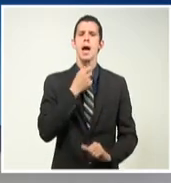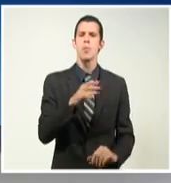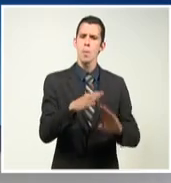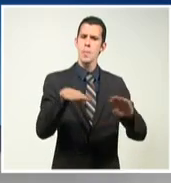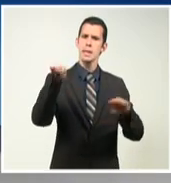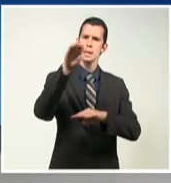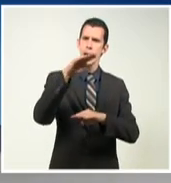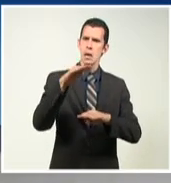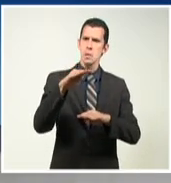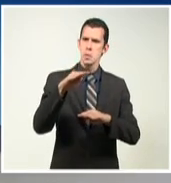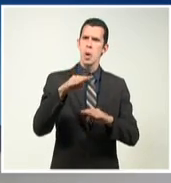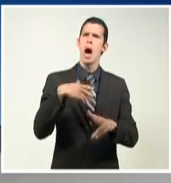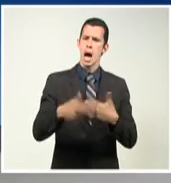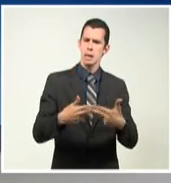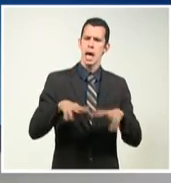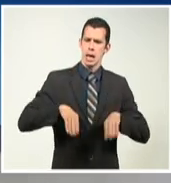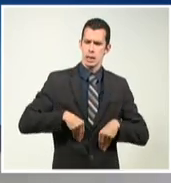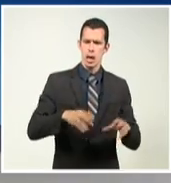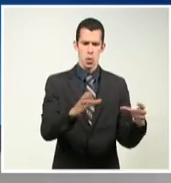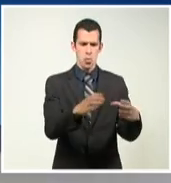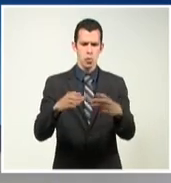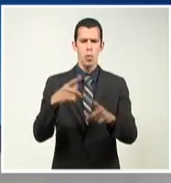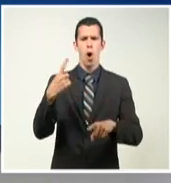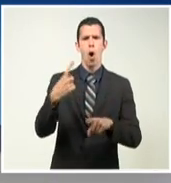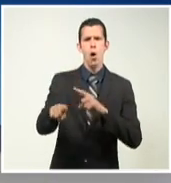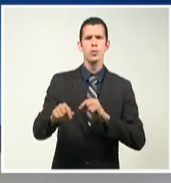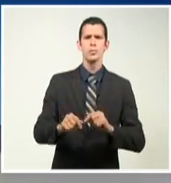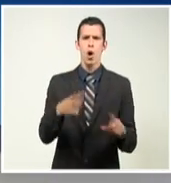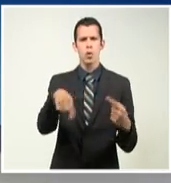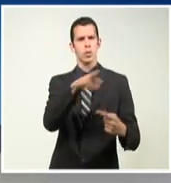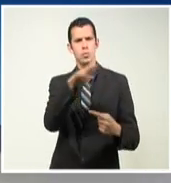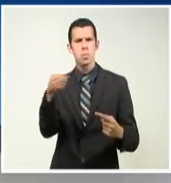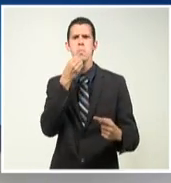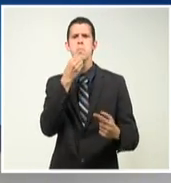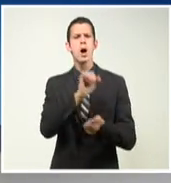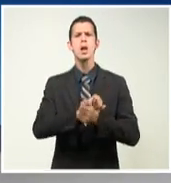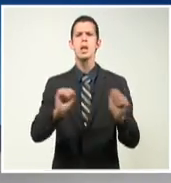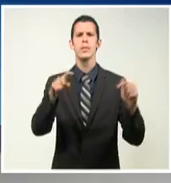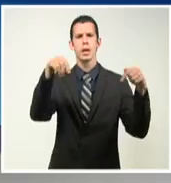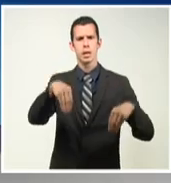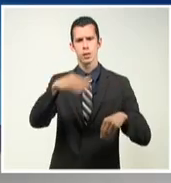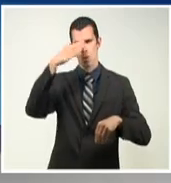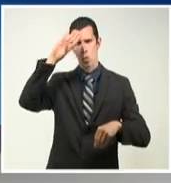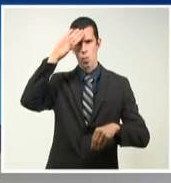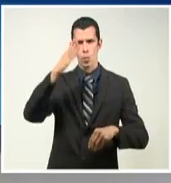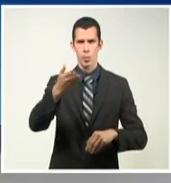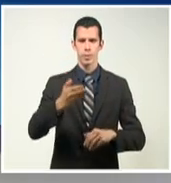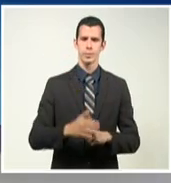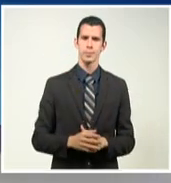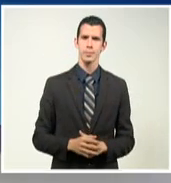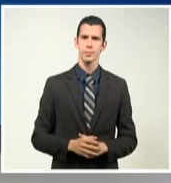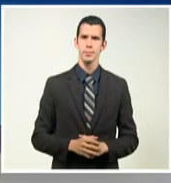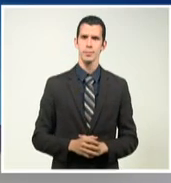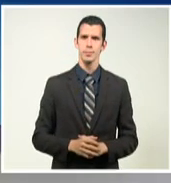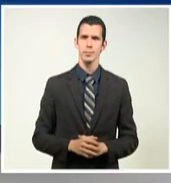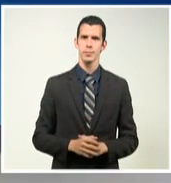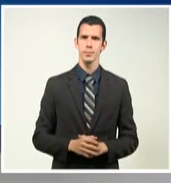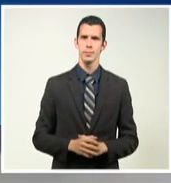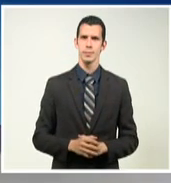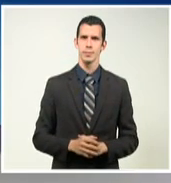dos estrategias diferentes, lo dice Javier, se trata de una sola estrategia que utiliza una para hacer brillar a la